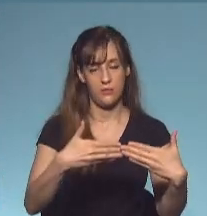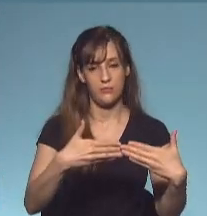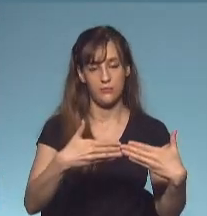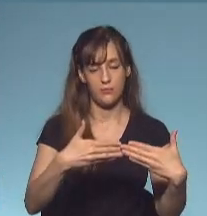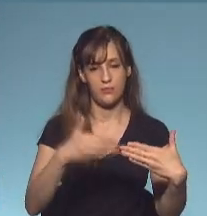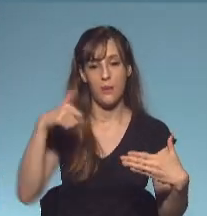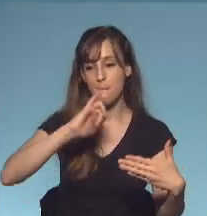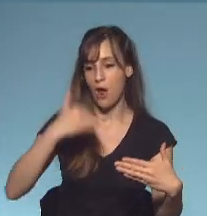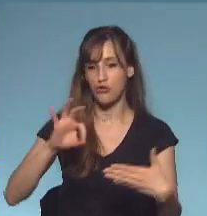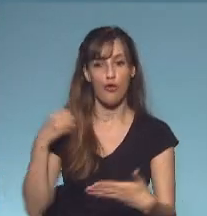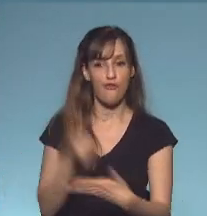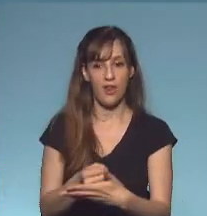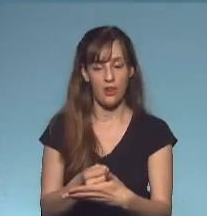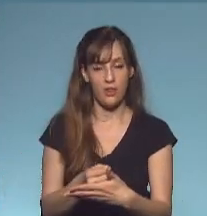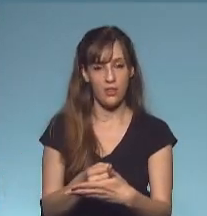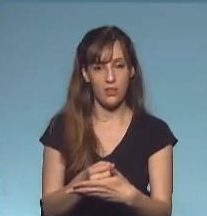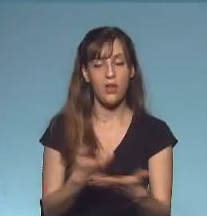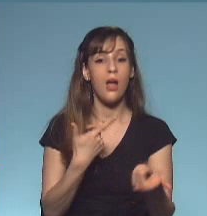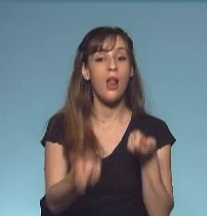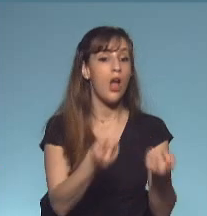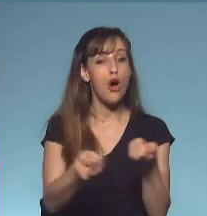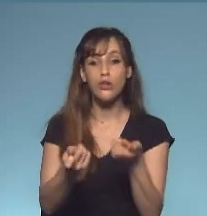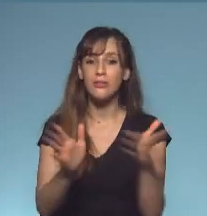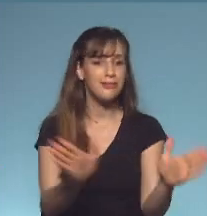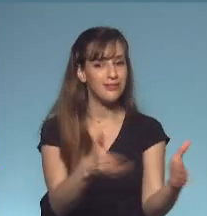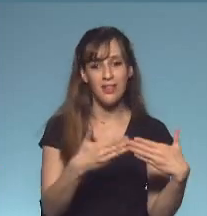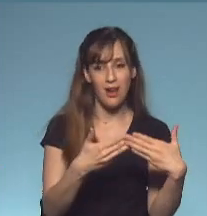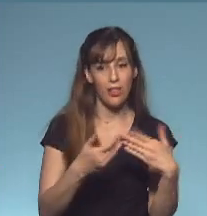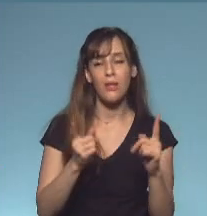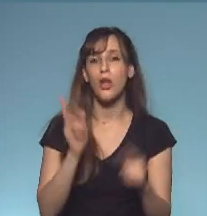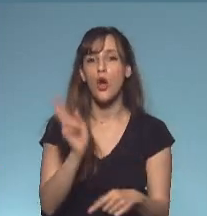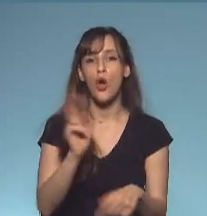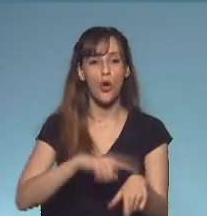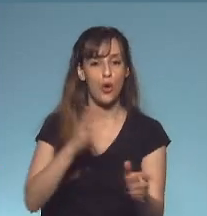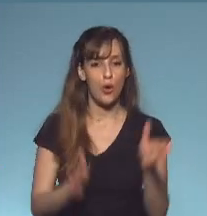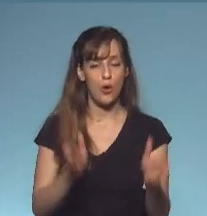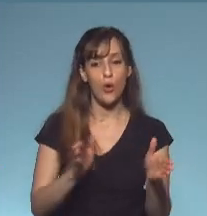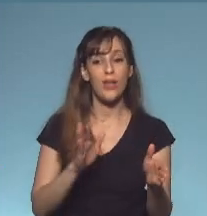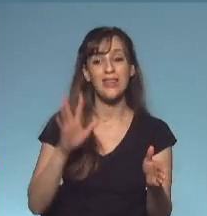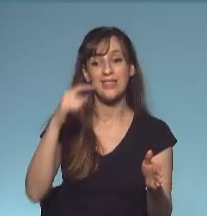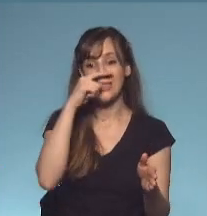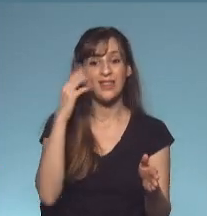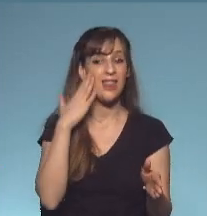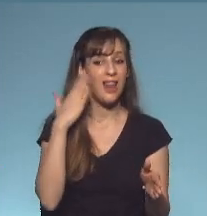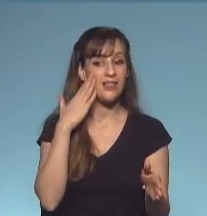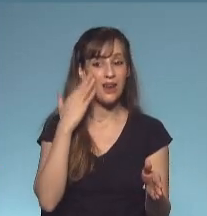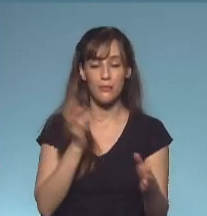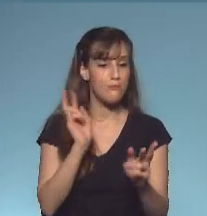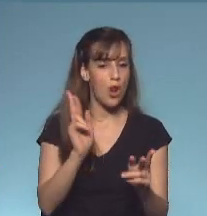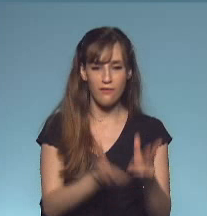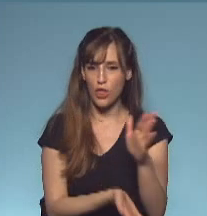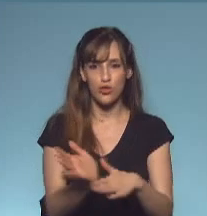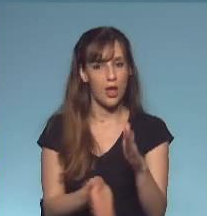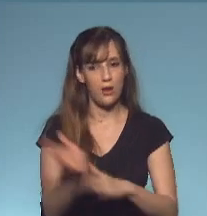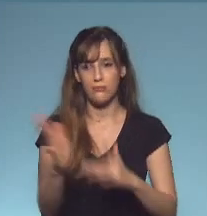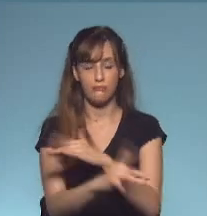marzo. Estos comercios cerrados, toque de queda a las 19 horas, 3 semanas de vacaciones